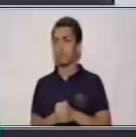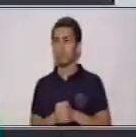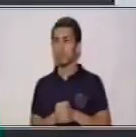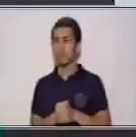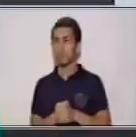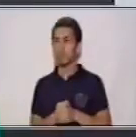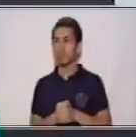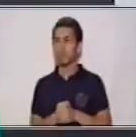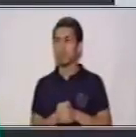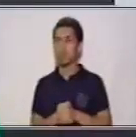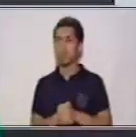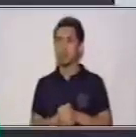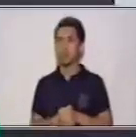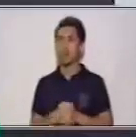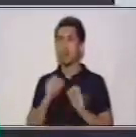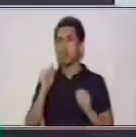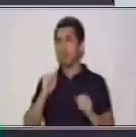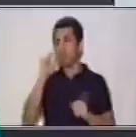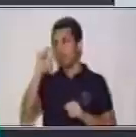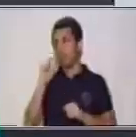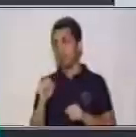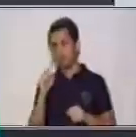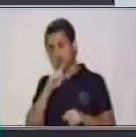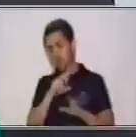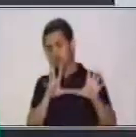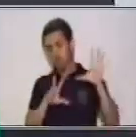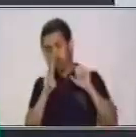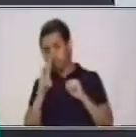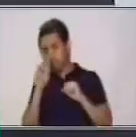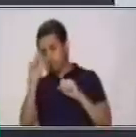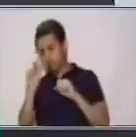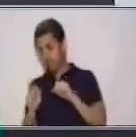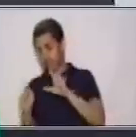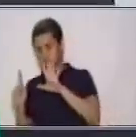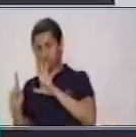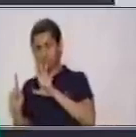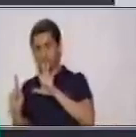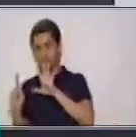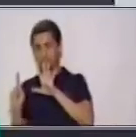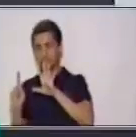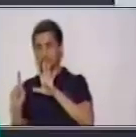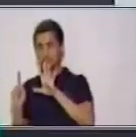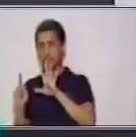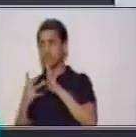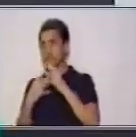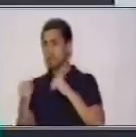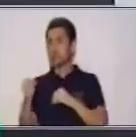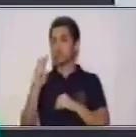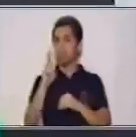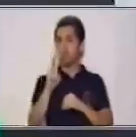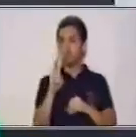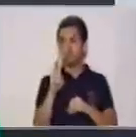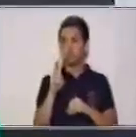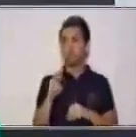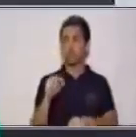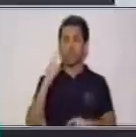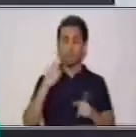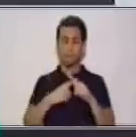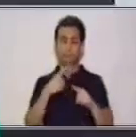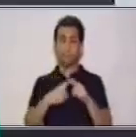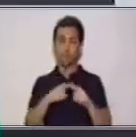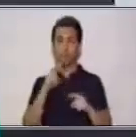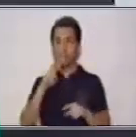Pudimos haber hecho la división entre el 12 y el 6. 12 dividido 6 nos da 2. Por